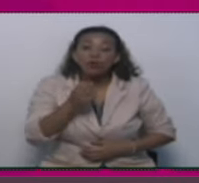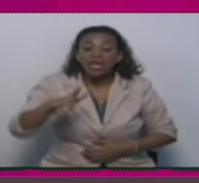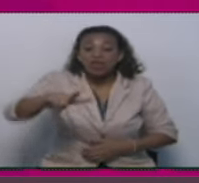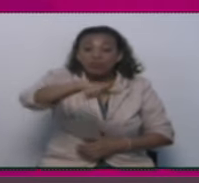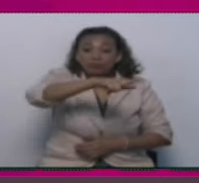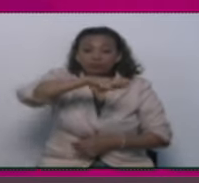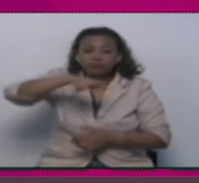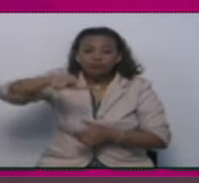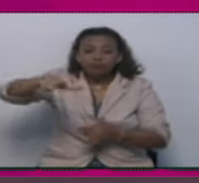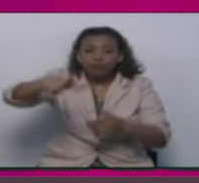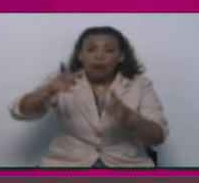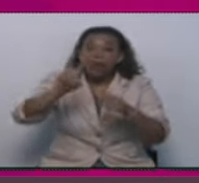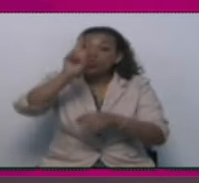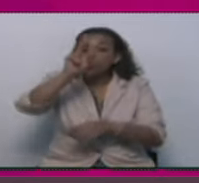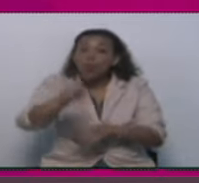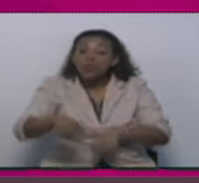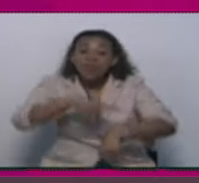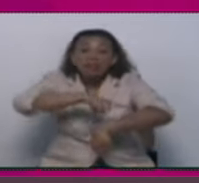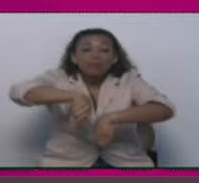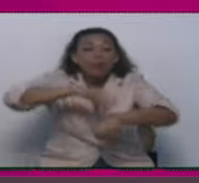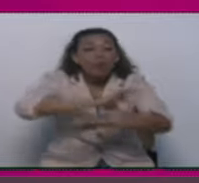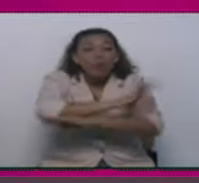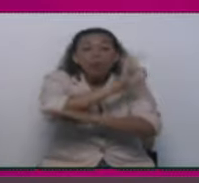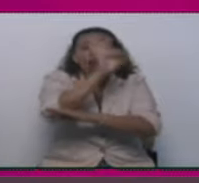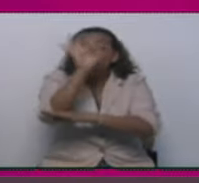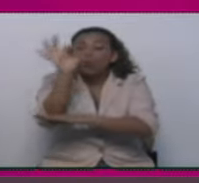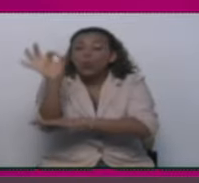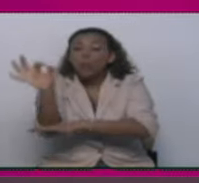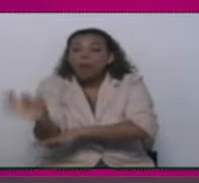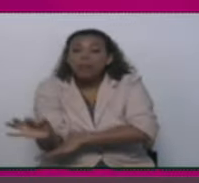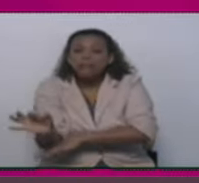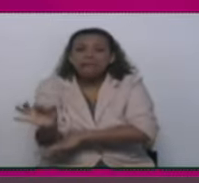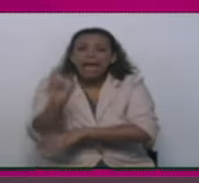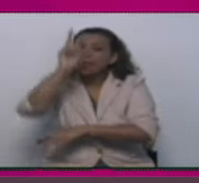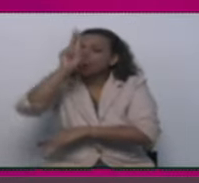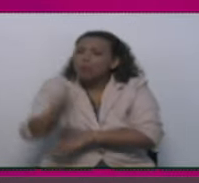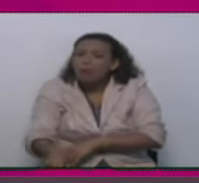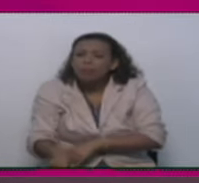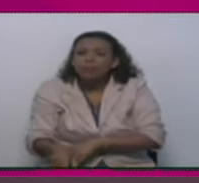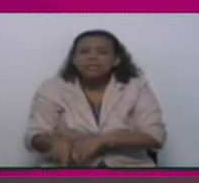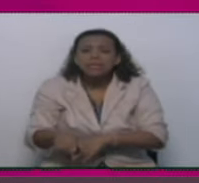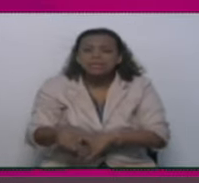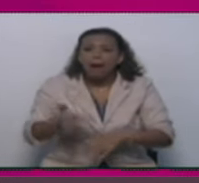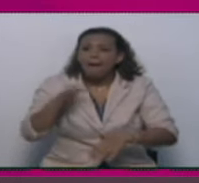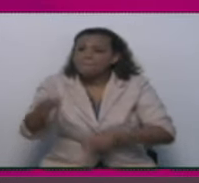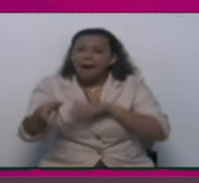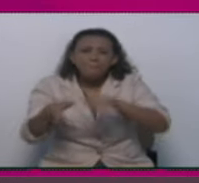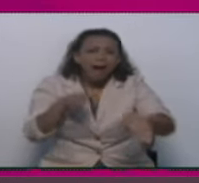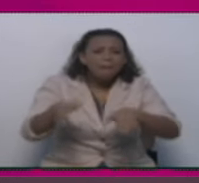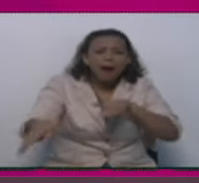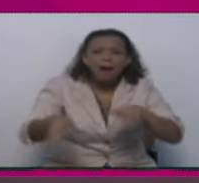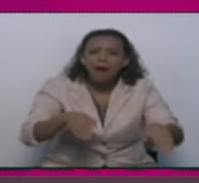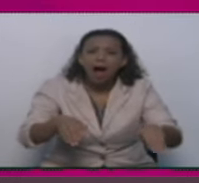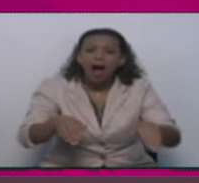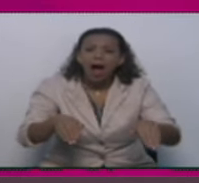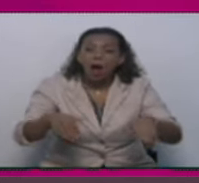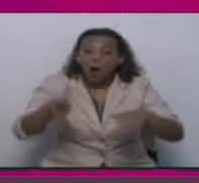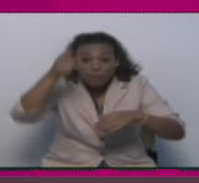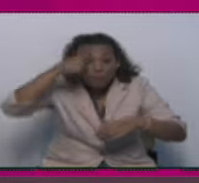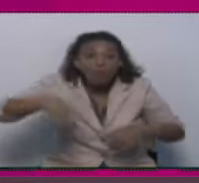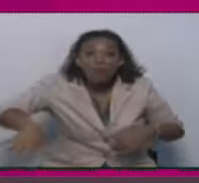los 24 horas, más que 1000 ataques diarios, están atacando este